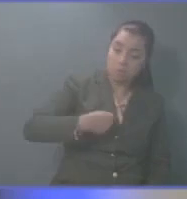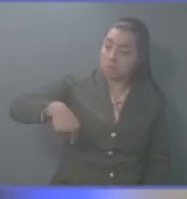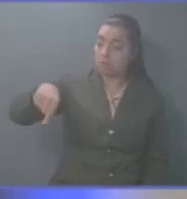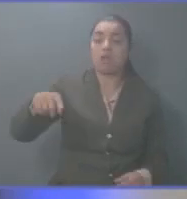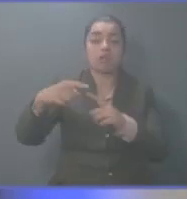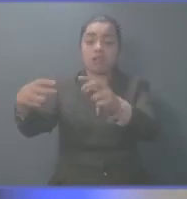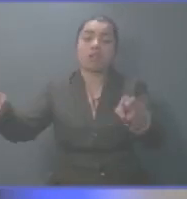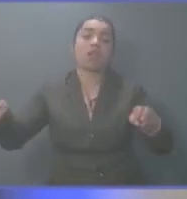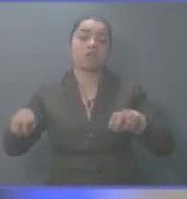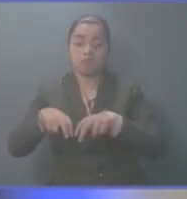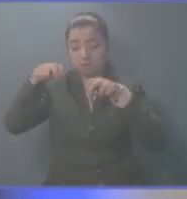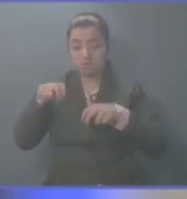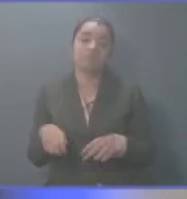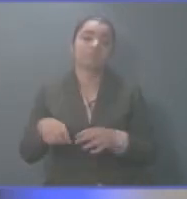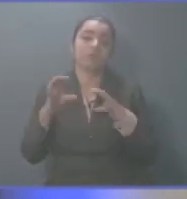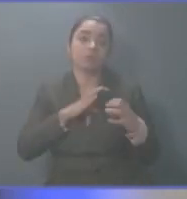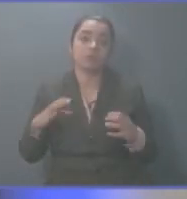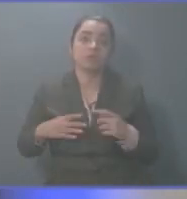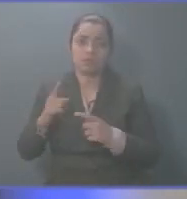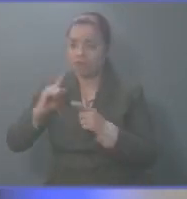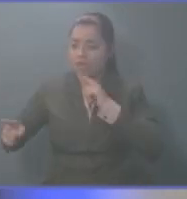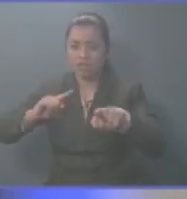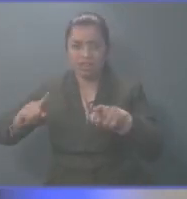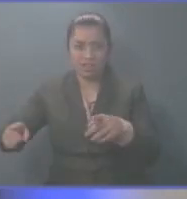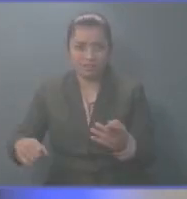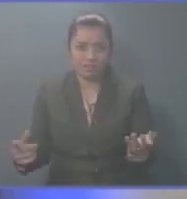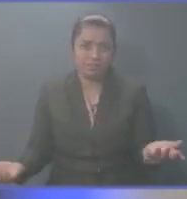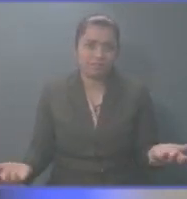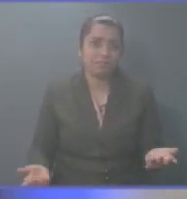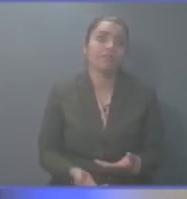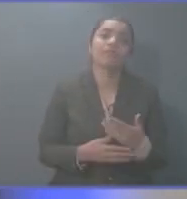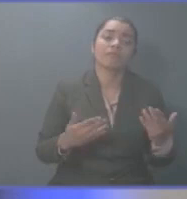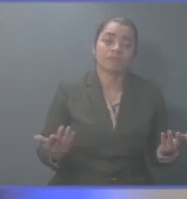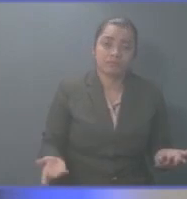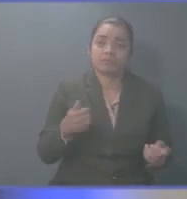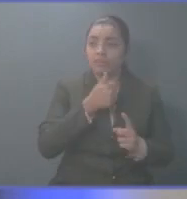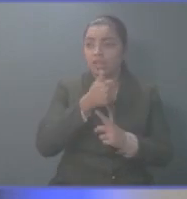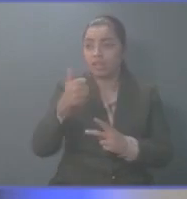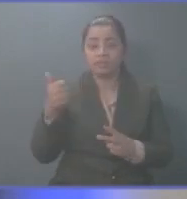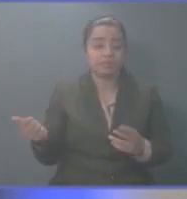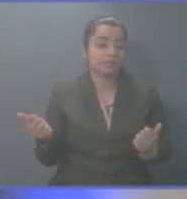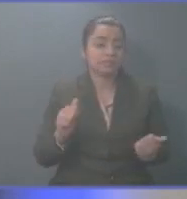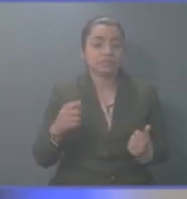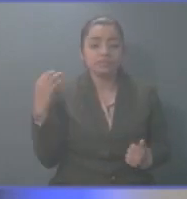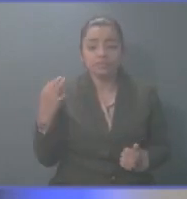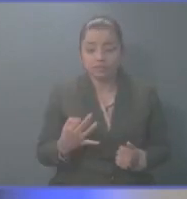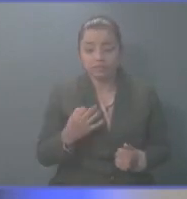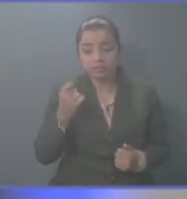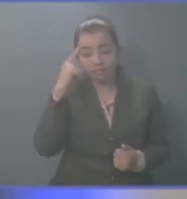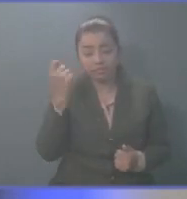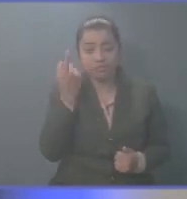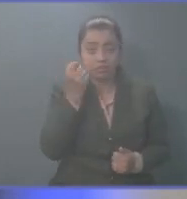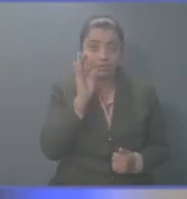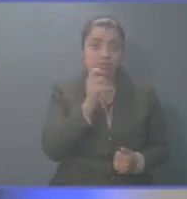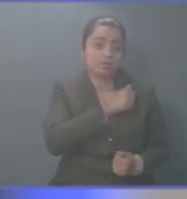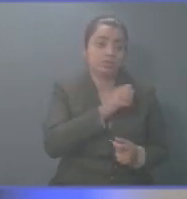de la mesa principal del Consejo de Ministros y se ponga a dirigir. O sea, me parece que cada quien tiene que estar ubicado en las funciones